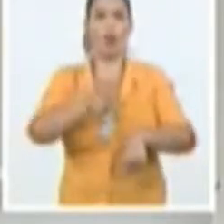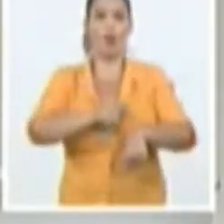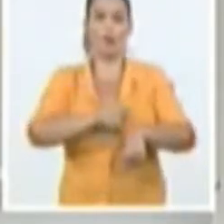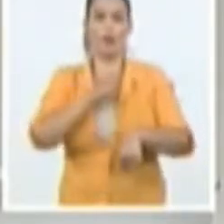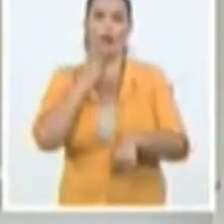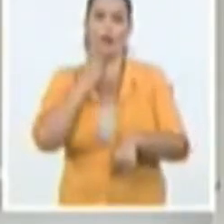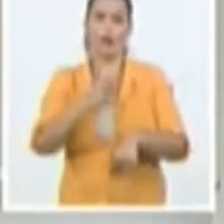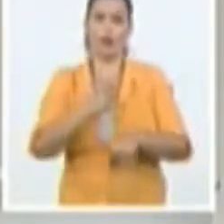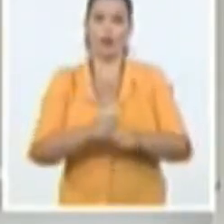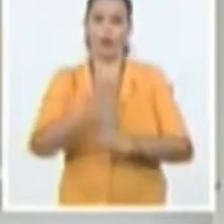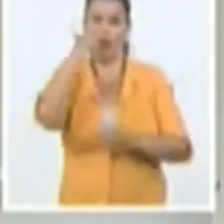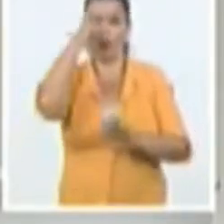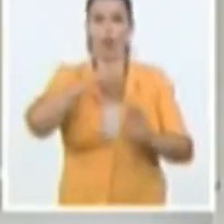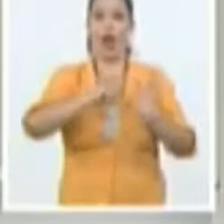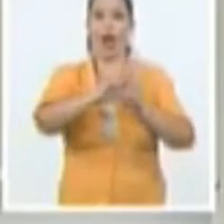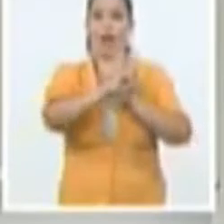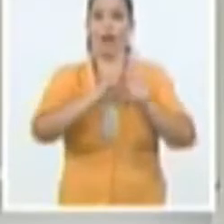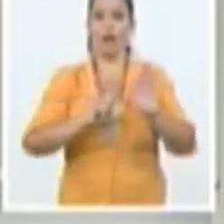artículo